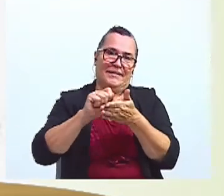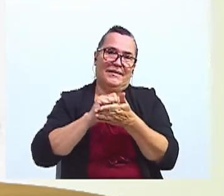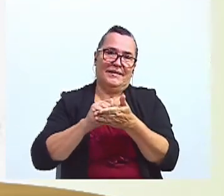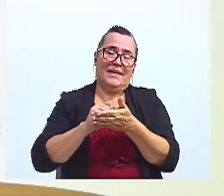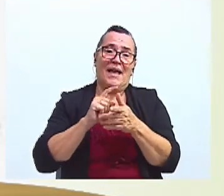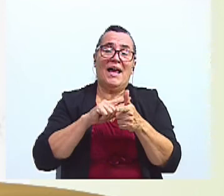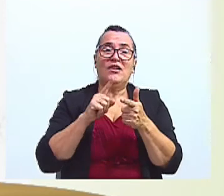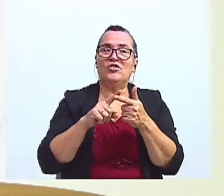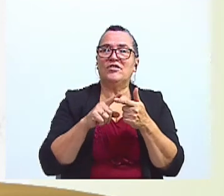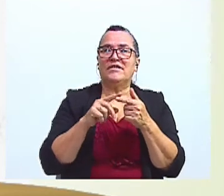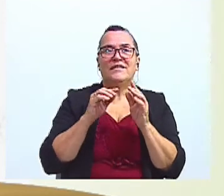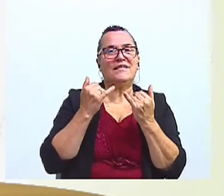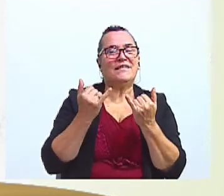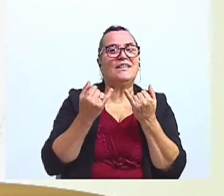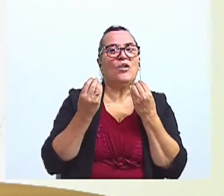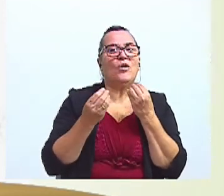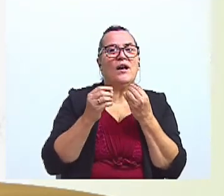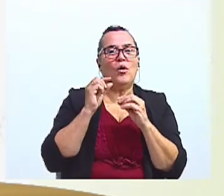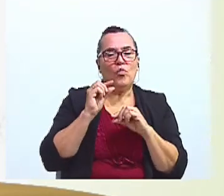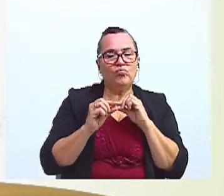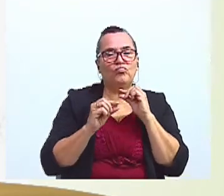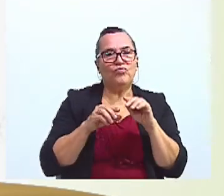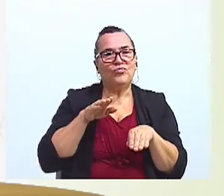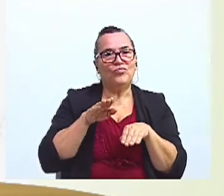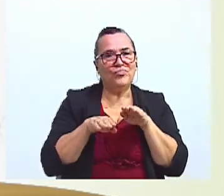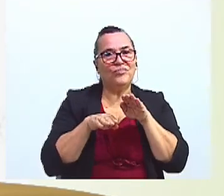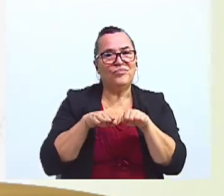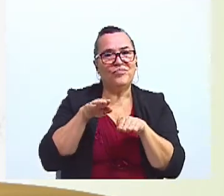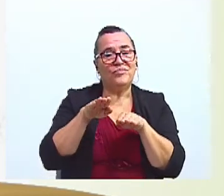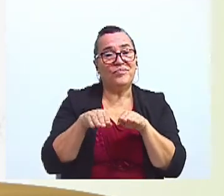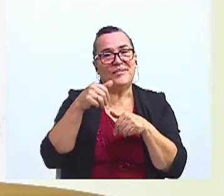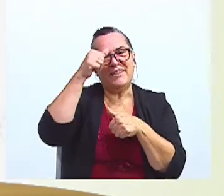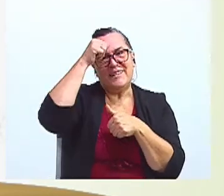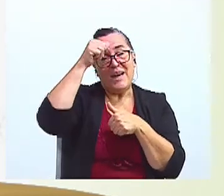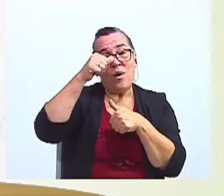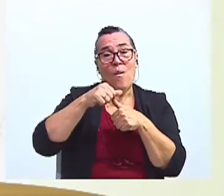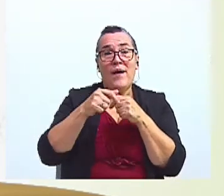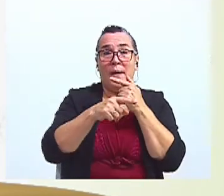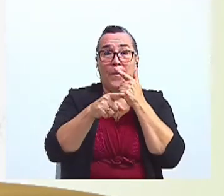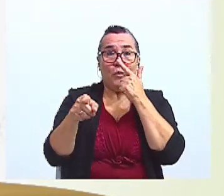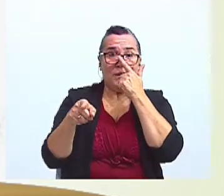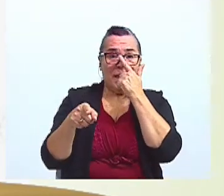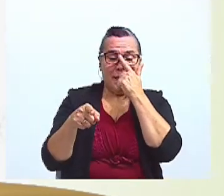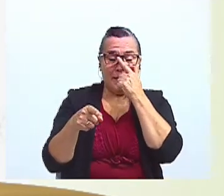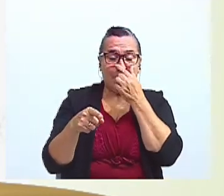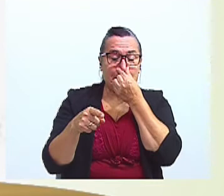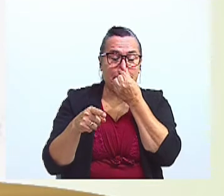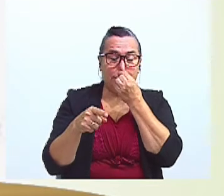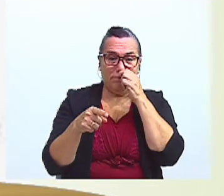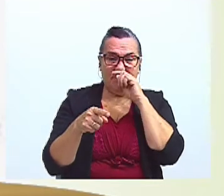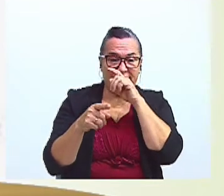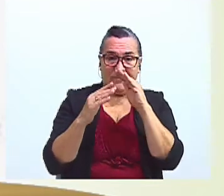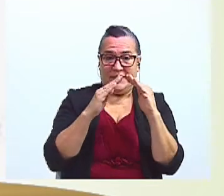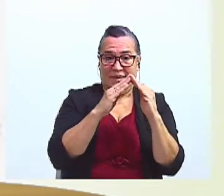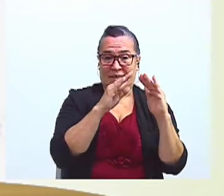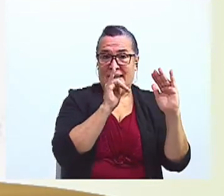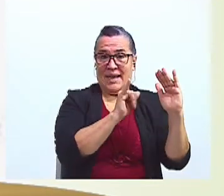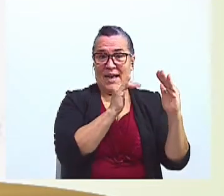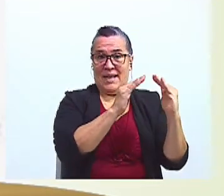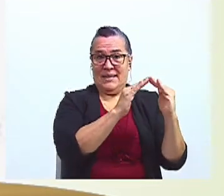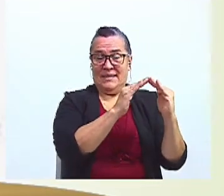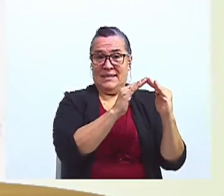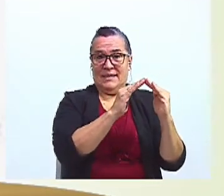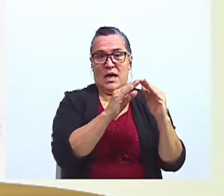Entonces, vamos a ir con pequeños pasitos. Recuerden que ustedes están en casa, con